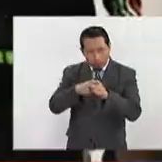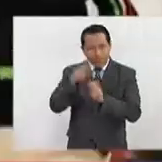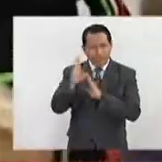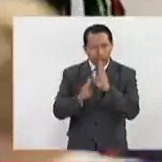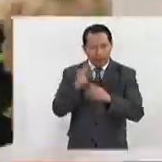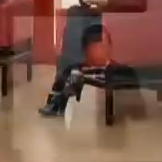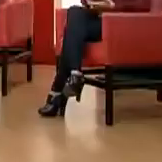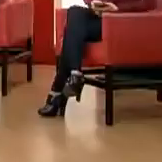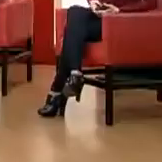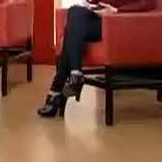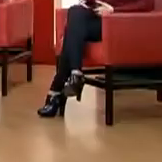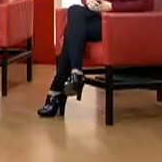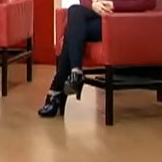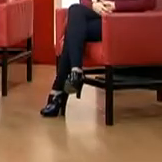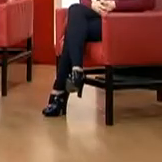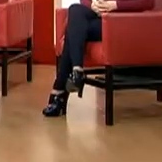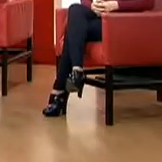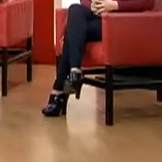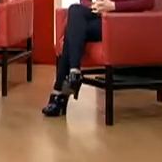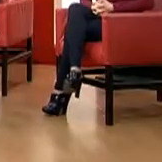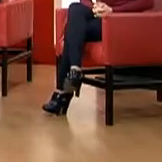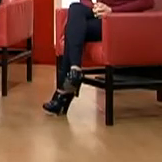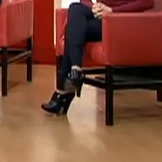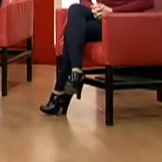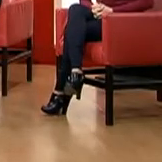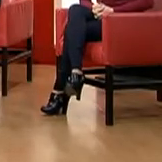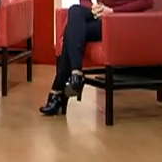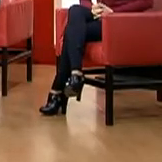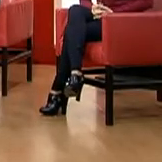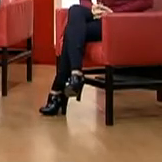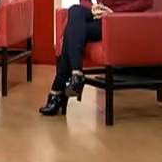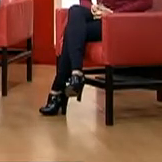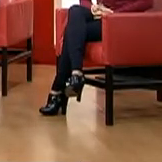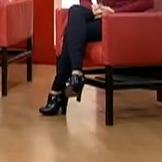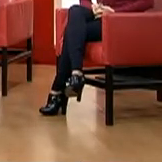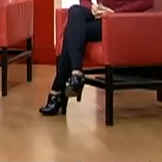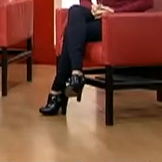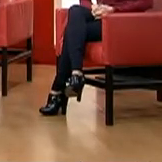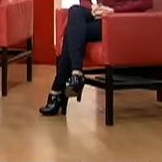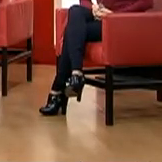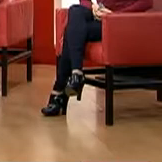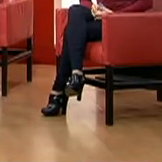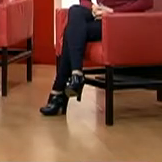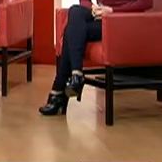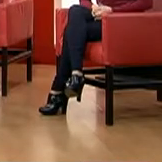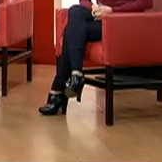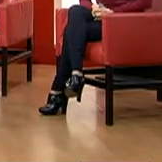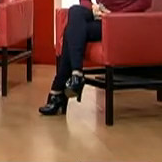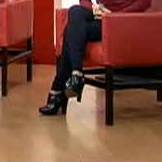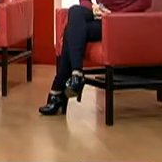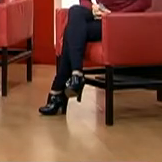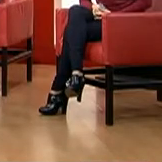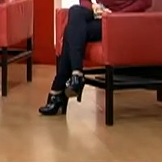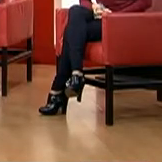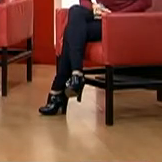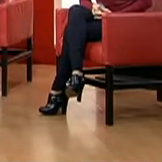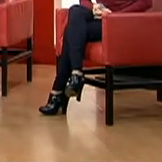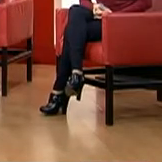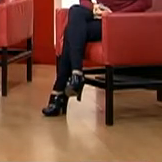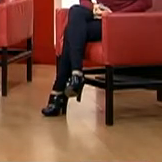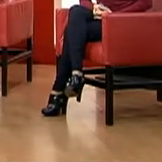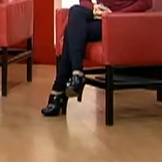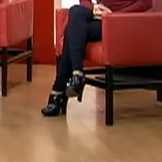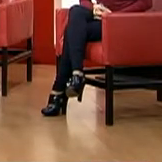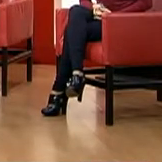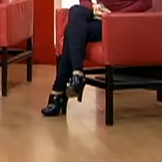Bélgica. Muchísimas gracias, un placer, que pasen un excelente martes. Mañana nos vemos con más información, 6:30. Así es, siempre lo voy a recordar